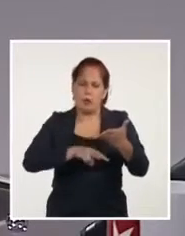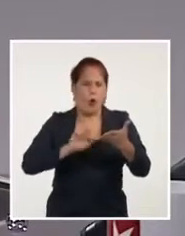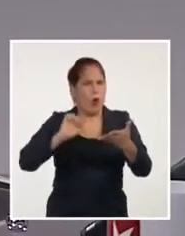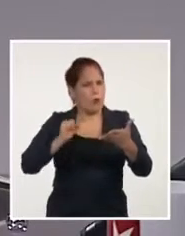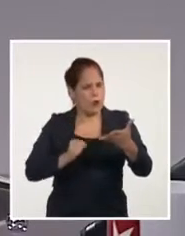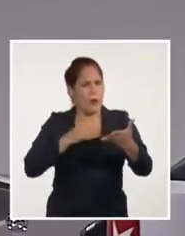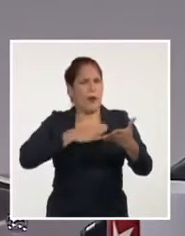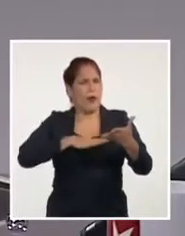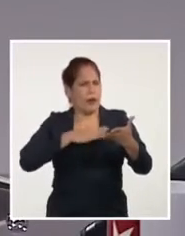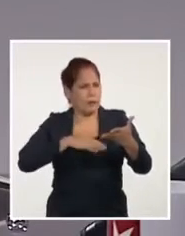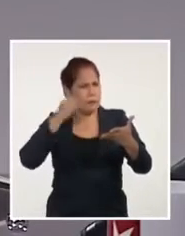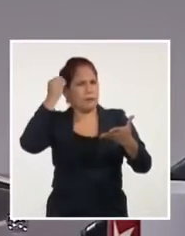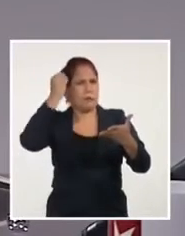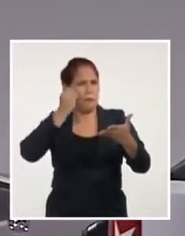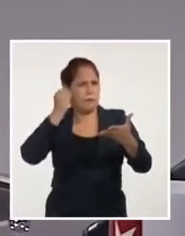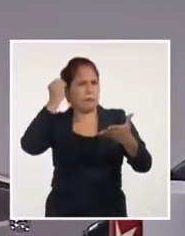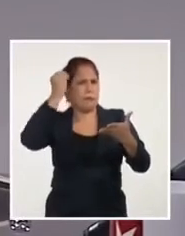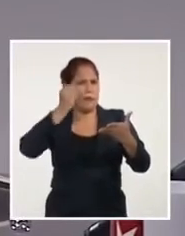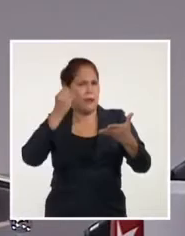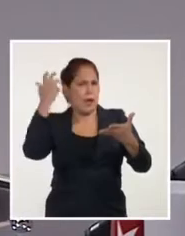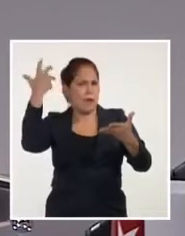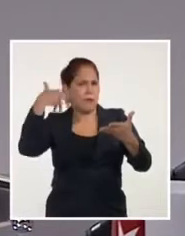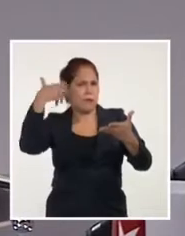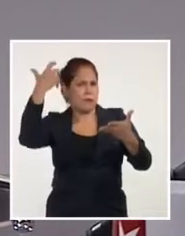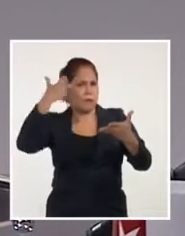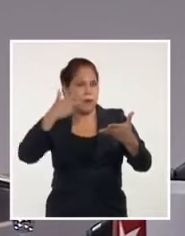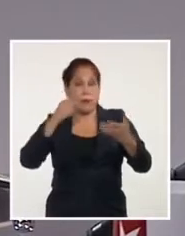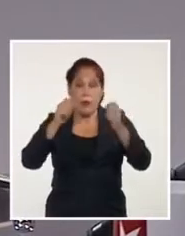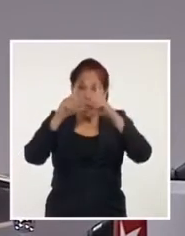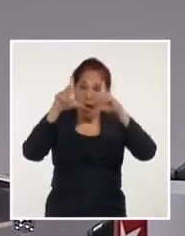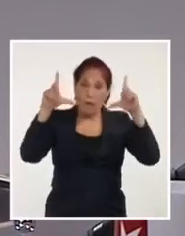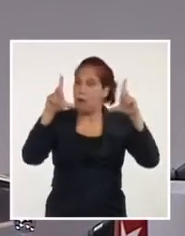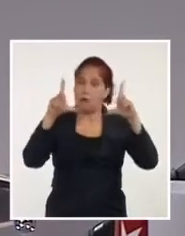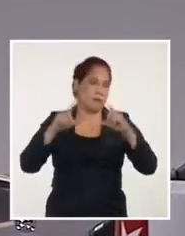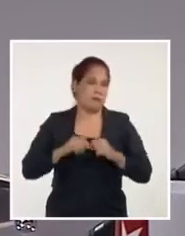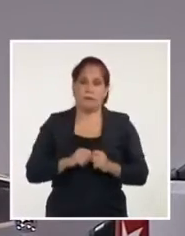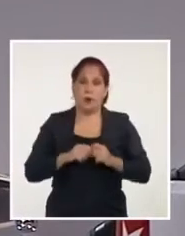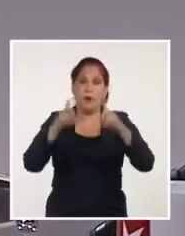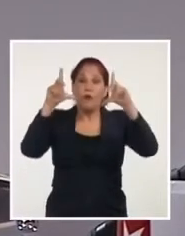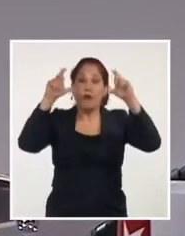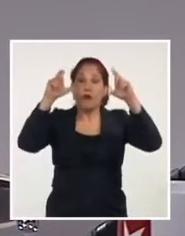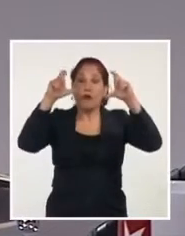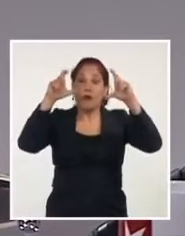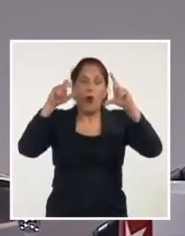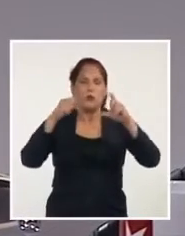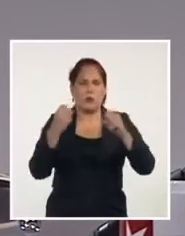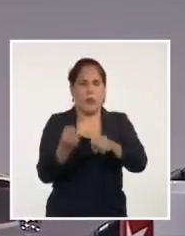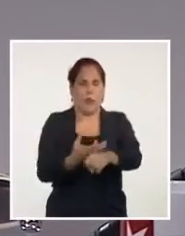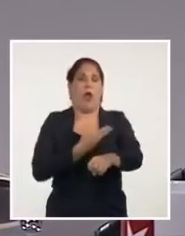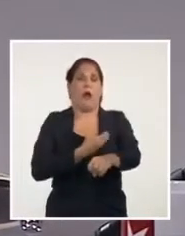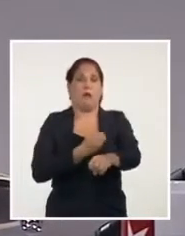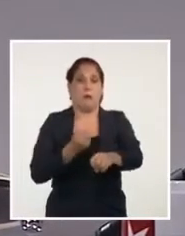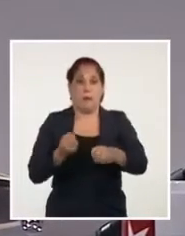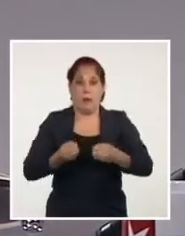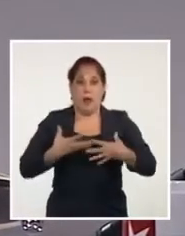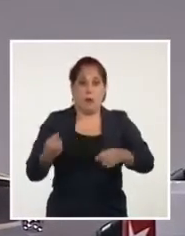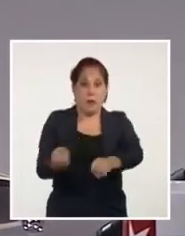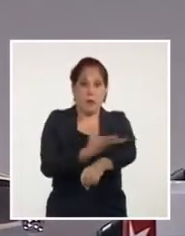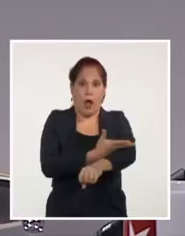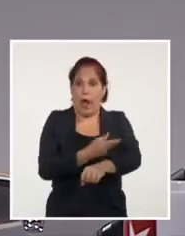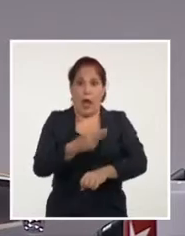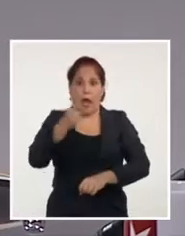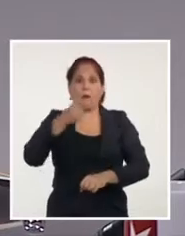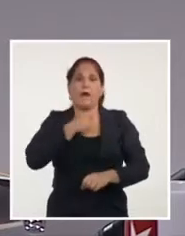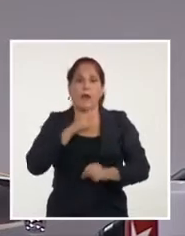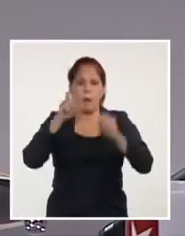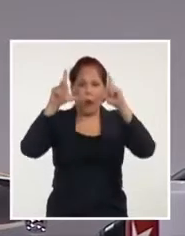esperar, pensar, descodificar, pero la imagen no. La imagen te genera una emoción momentánea. Entonces, si tú pones